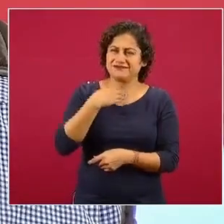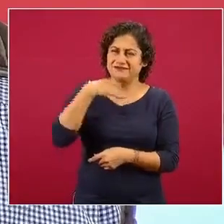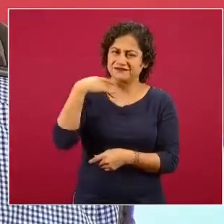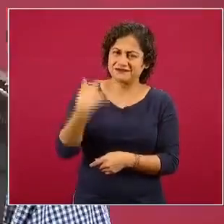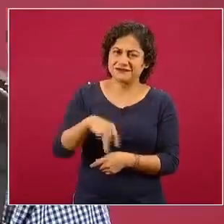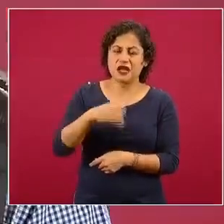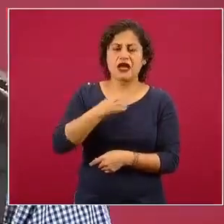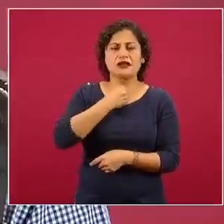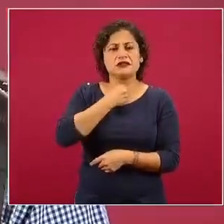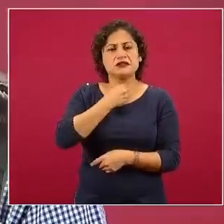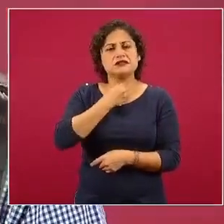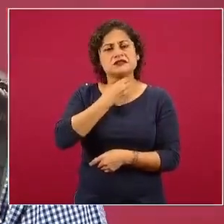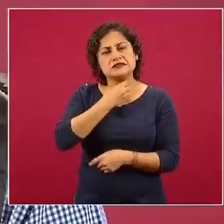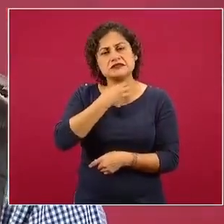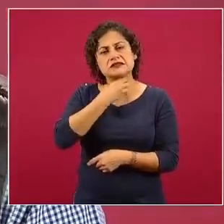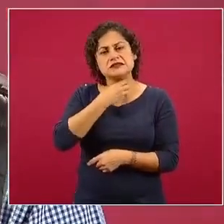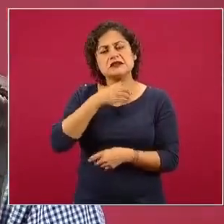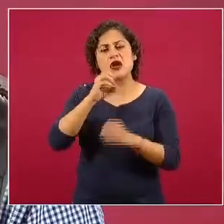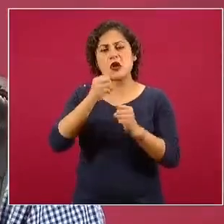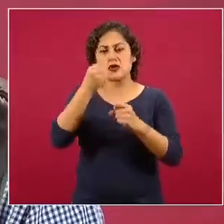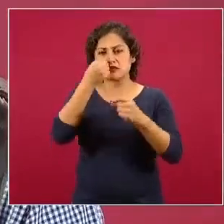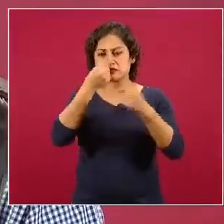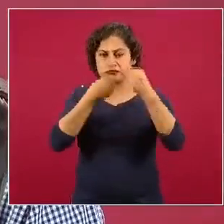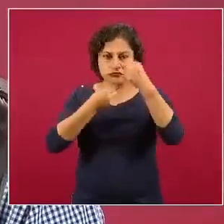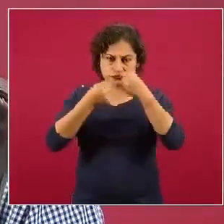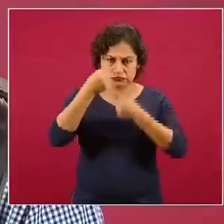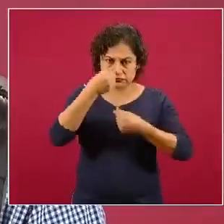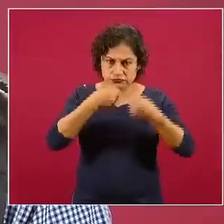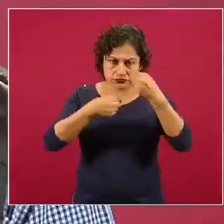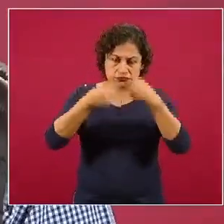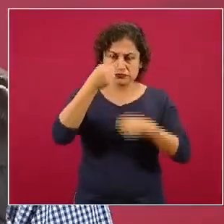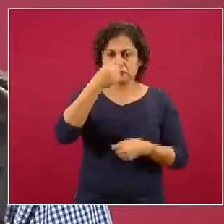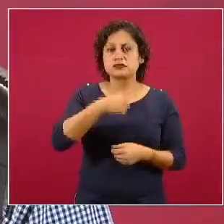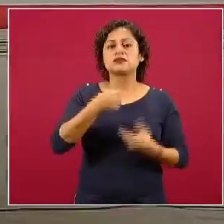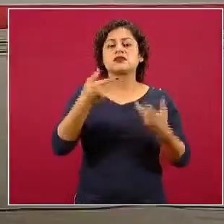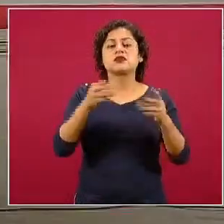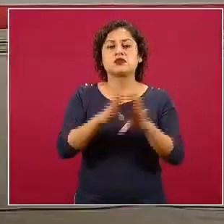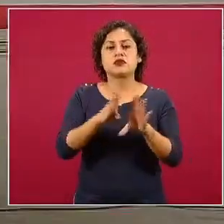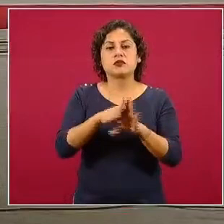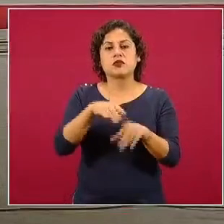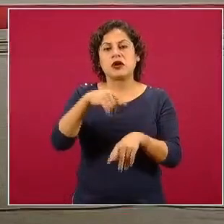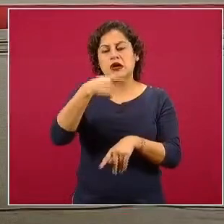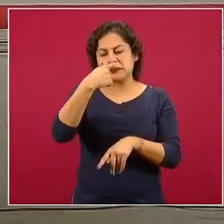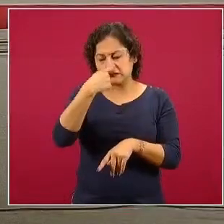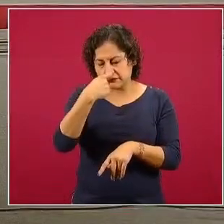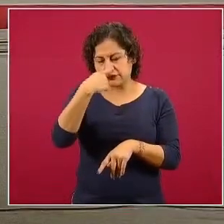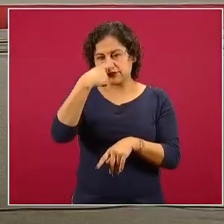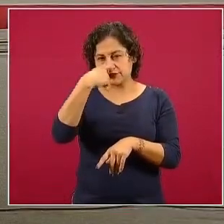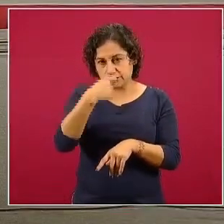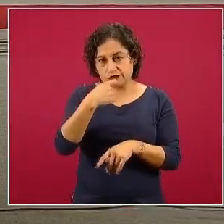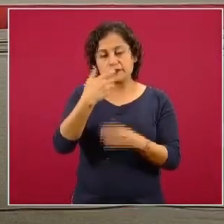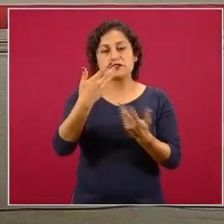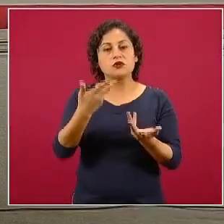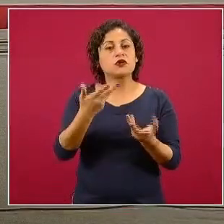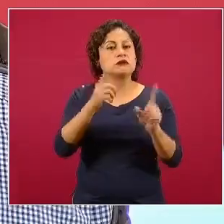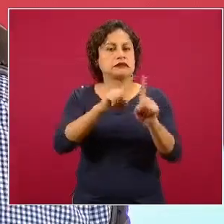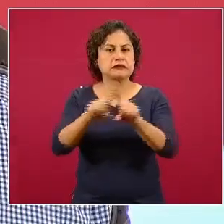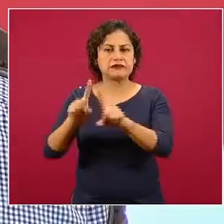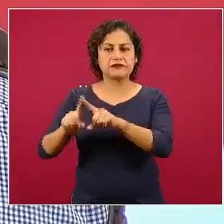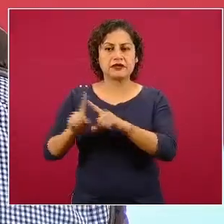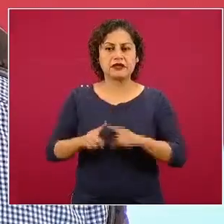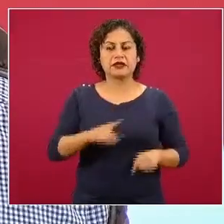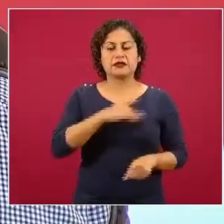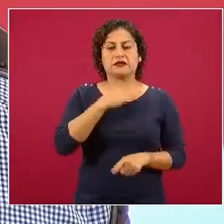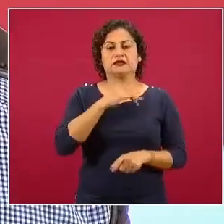de un escurrimiento nasal, ¿no? Las mucosidades que en su momento empiezan a salir, los estornudos que empiezan a producirse, y